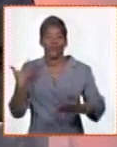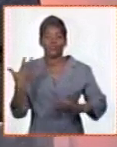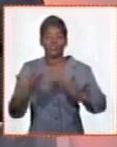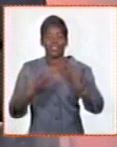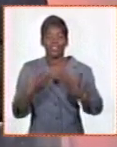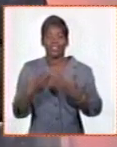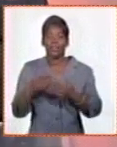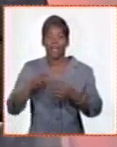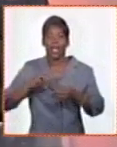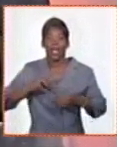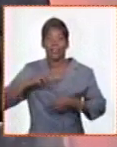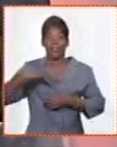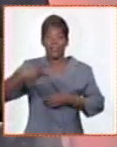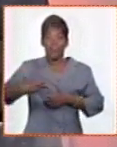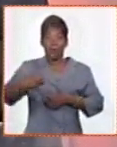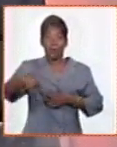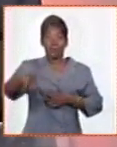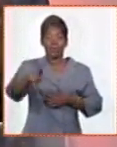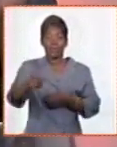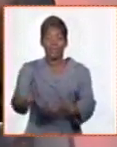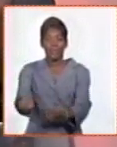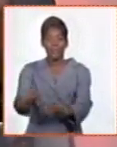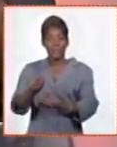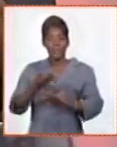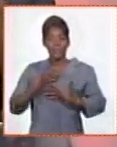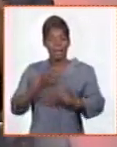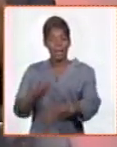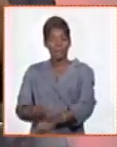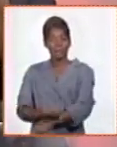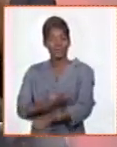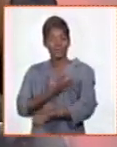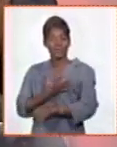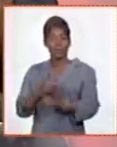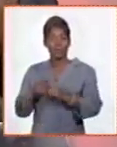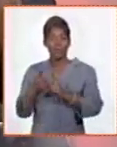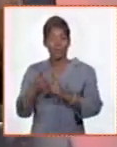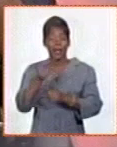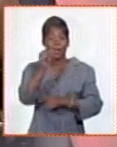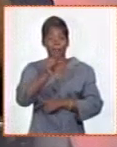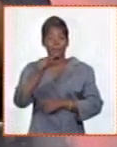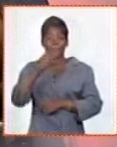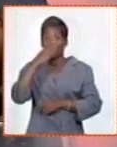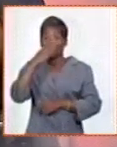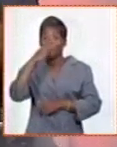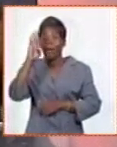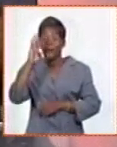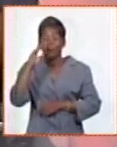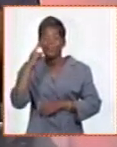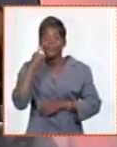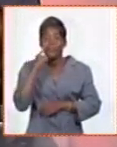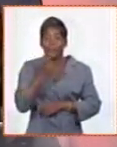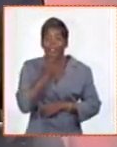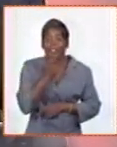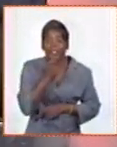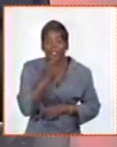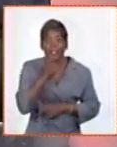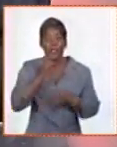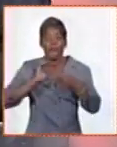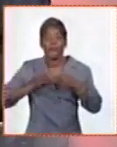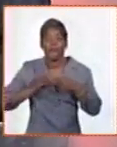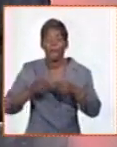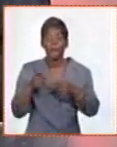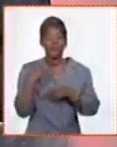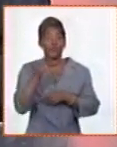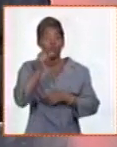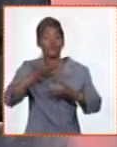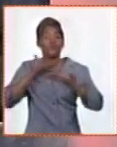alegre, porque empieza a crecer a todas las edades, los ancianitos sobre todo se ríen como niños chiquiticos, y eso para la educación